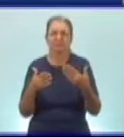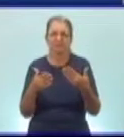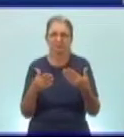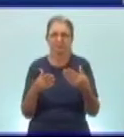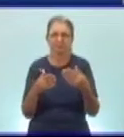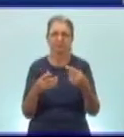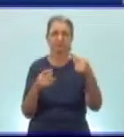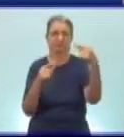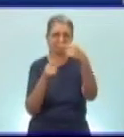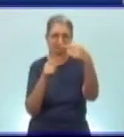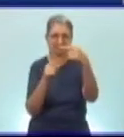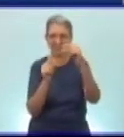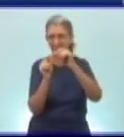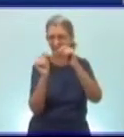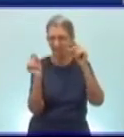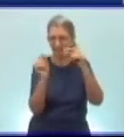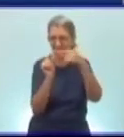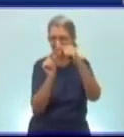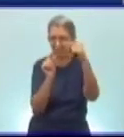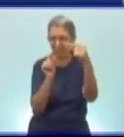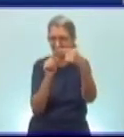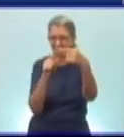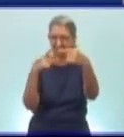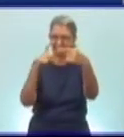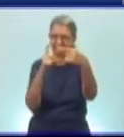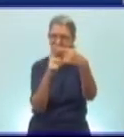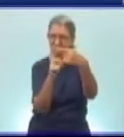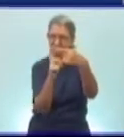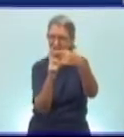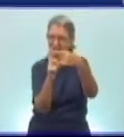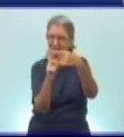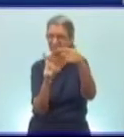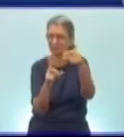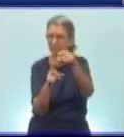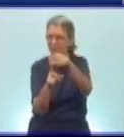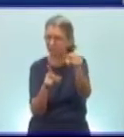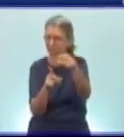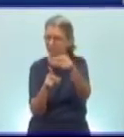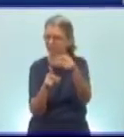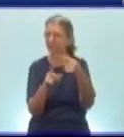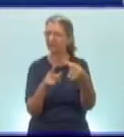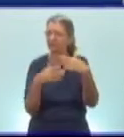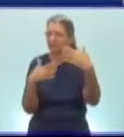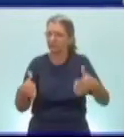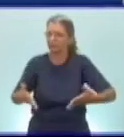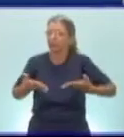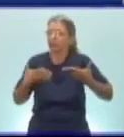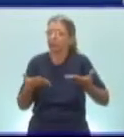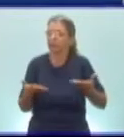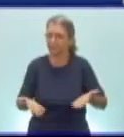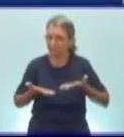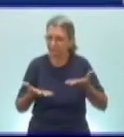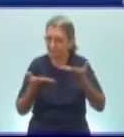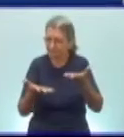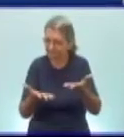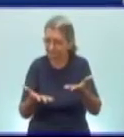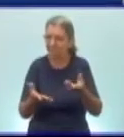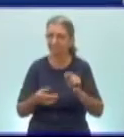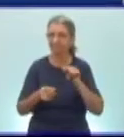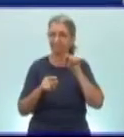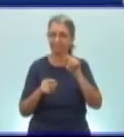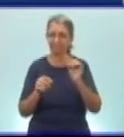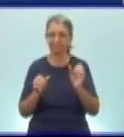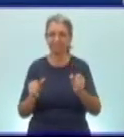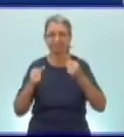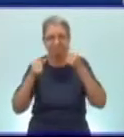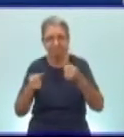fuerza se dirige a esa posición de equilibrio. Repito, por eso se llama fuerza restauradora. En este caso es la fuerza